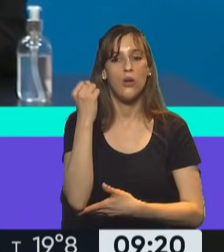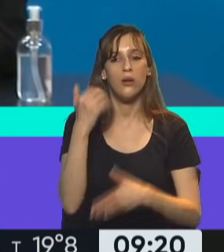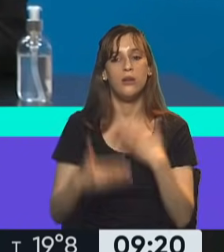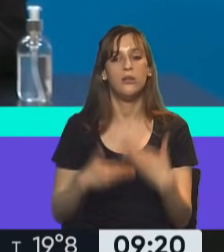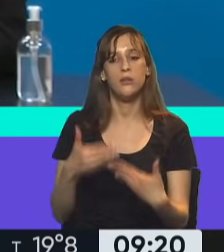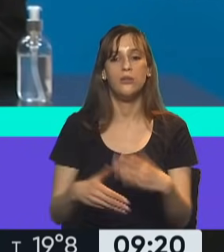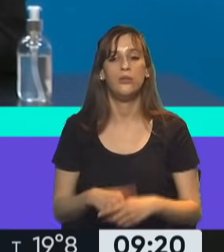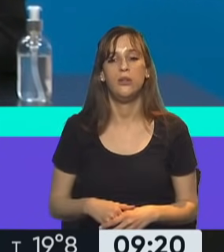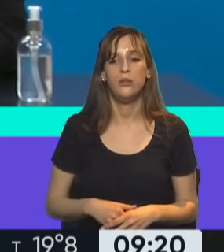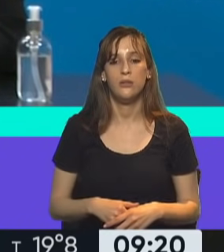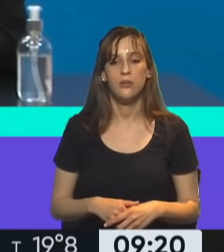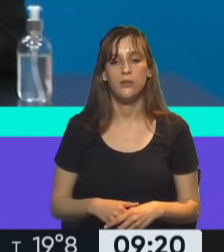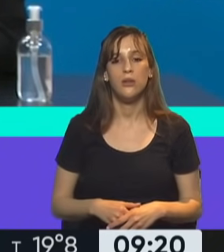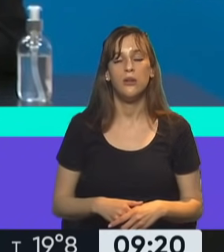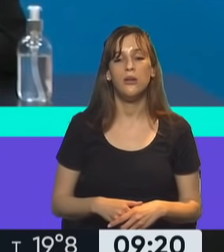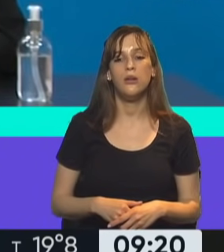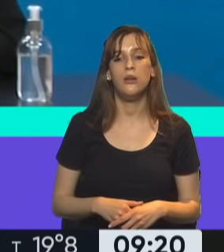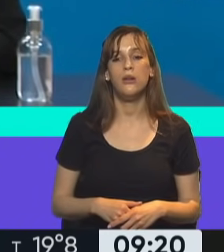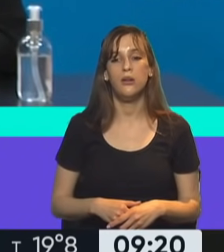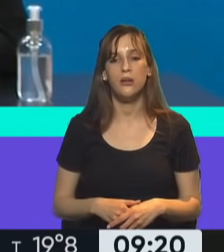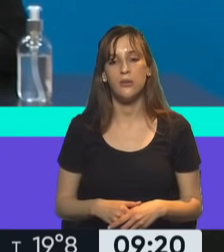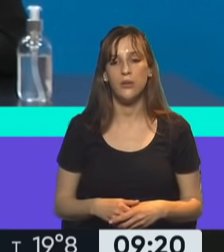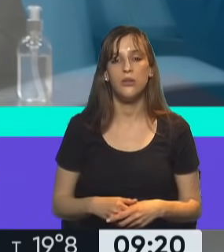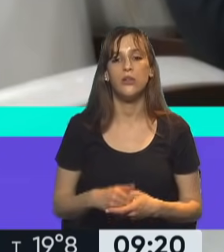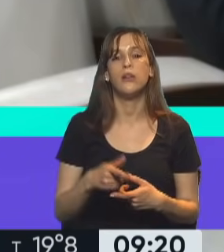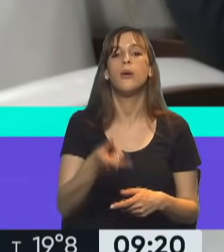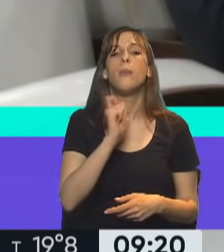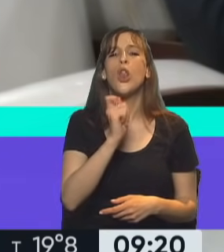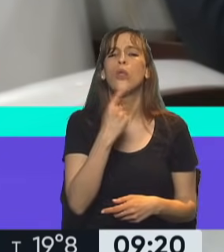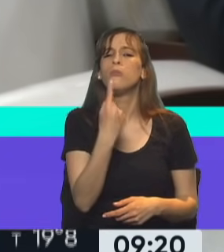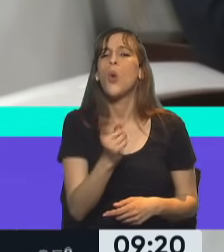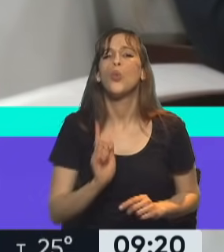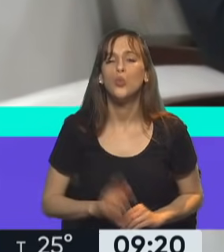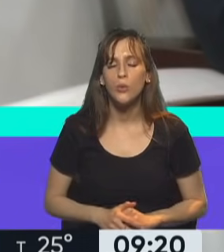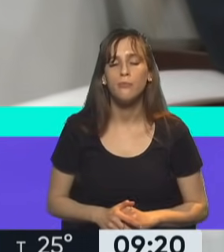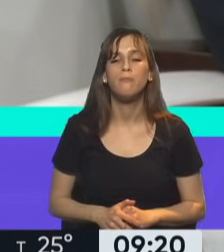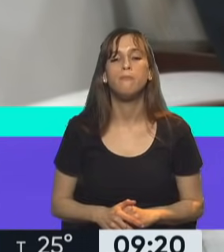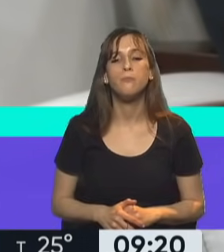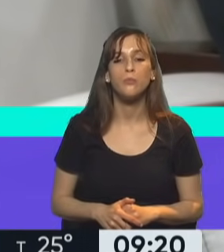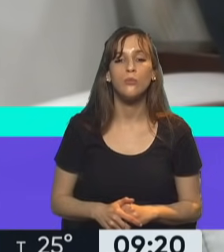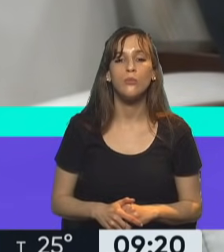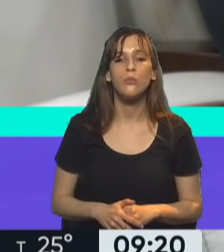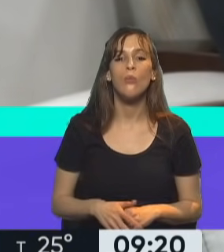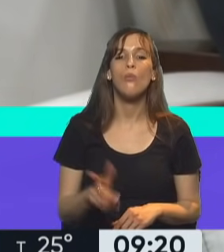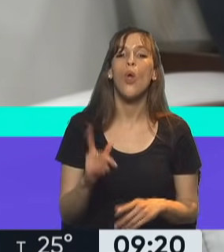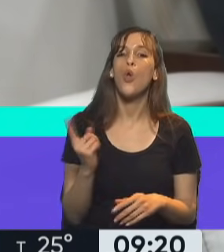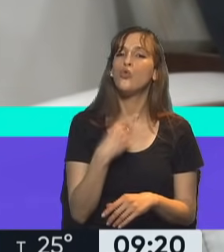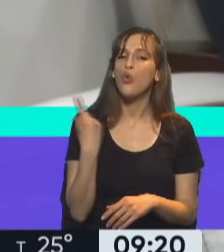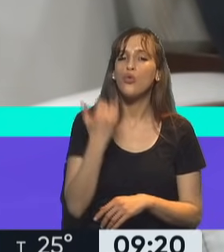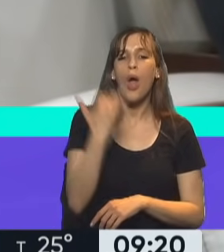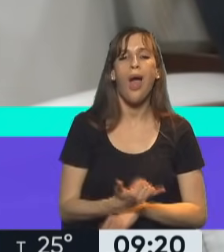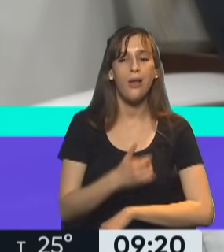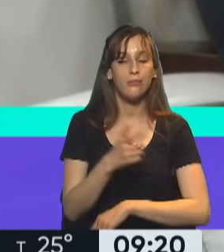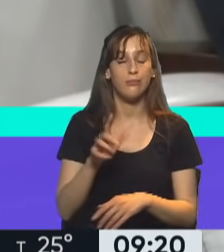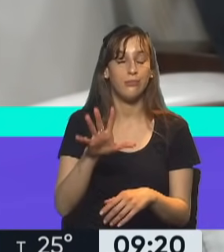Buen día, ministros. De acá Alejandro Gomel, de Radio del Plata y Perfil. Dos consultas. Una, aquellos que tenemos la Sinopharm menores de 50